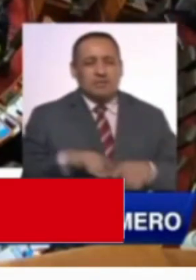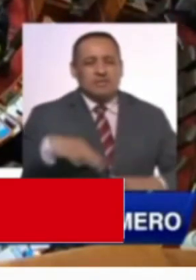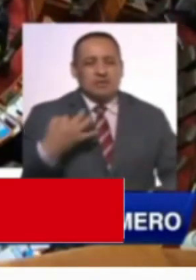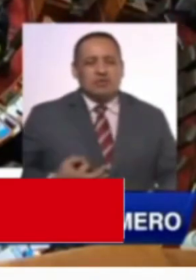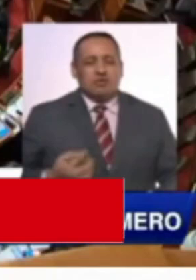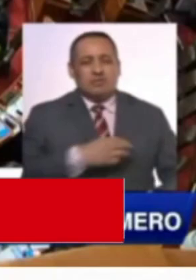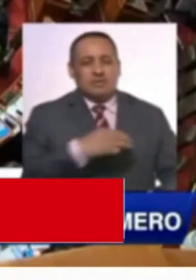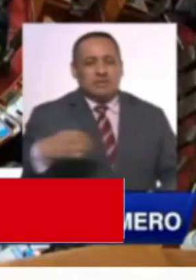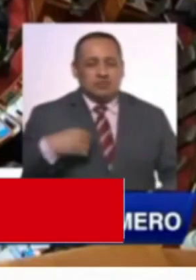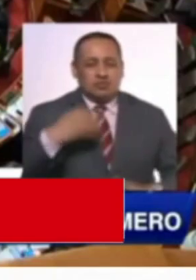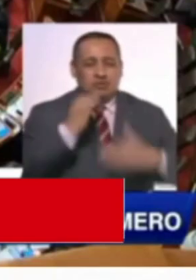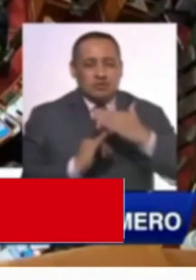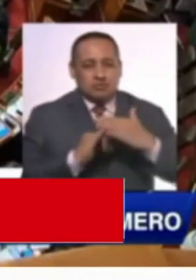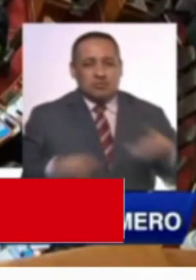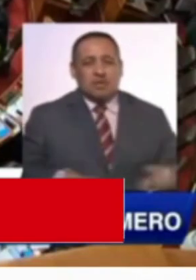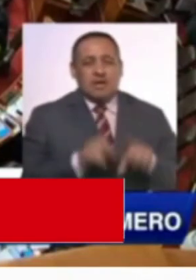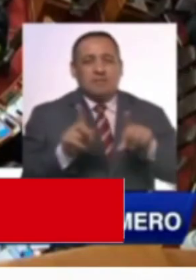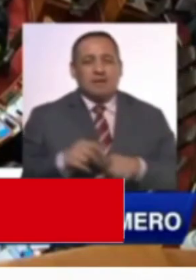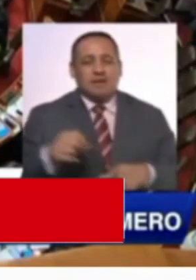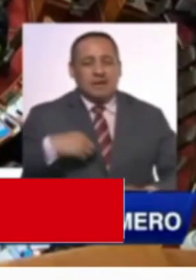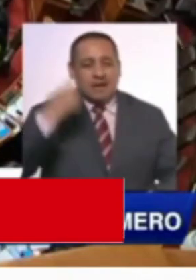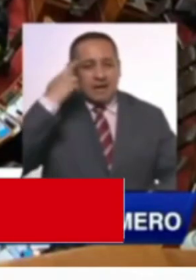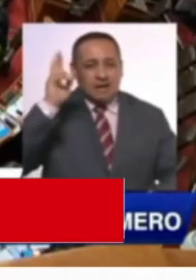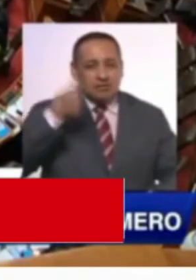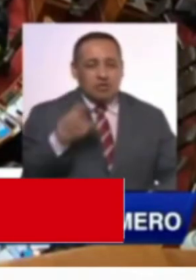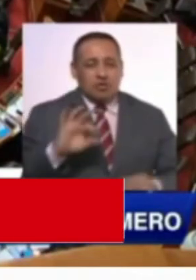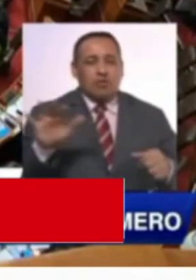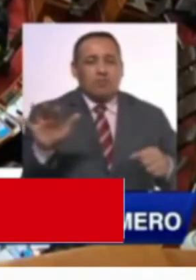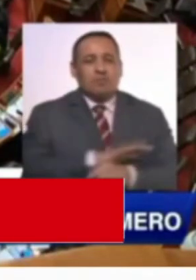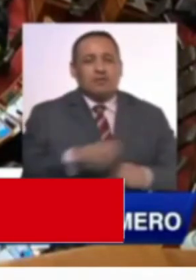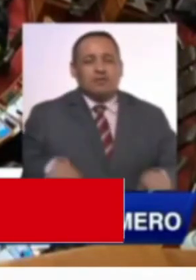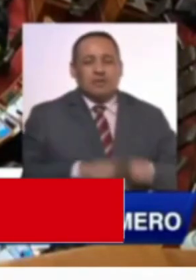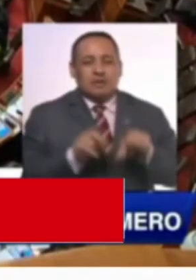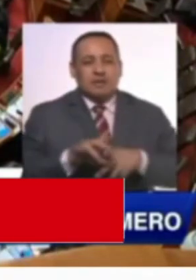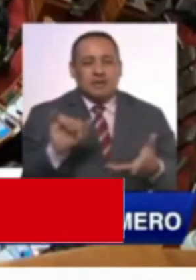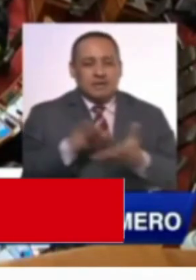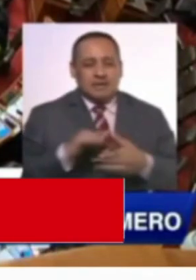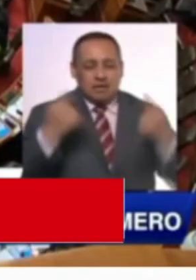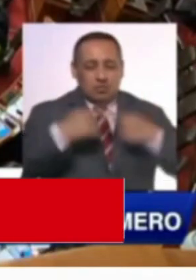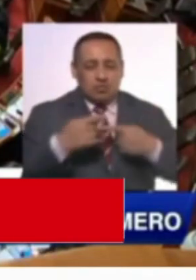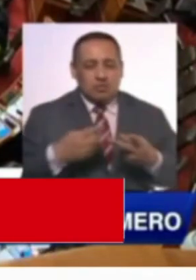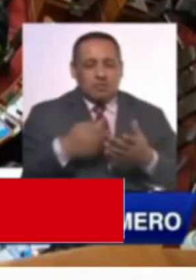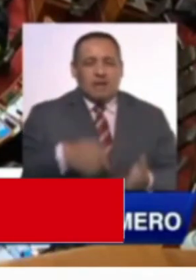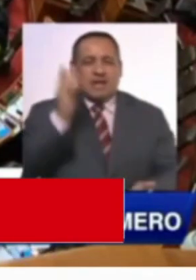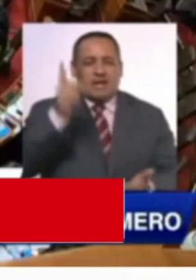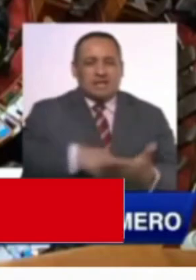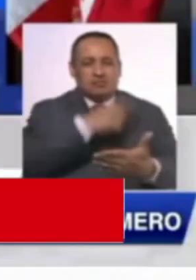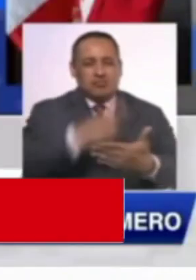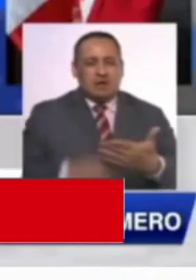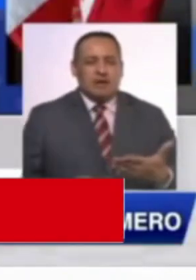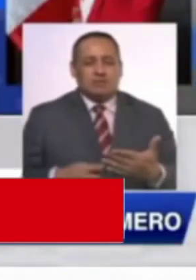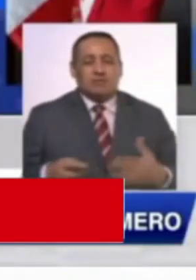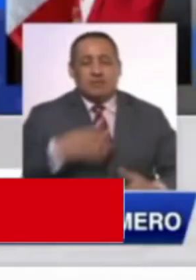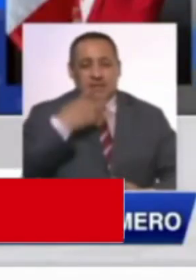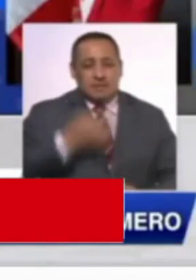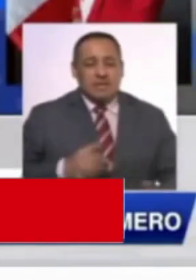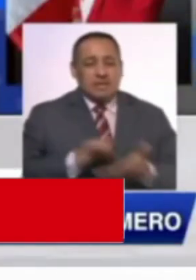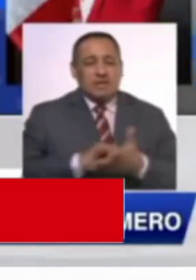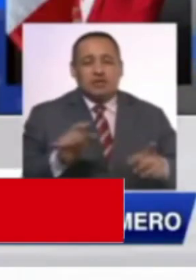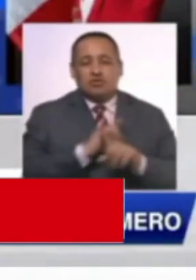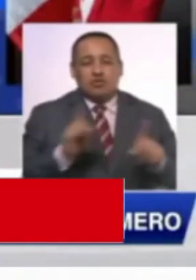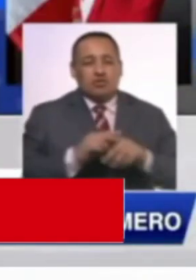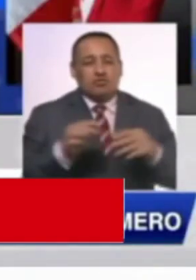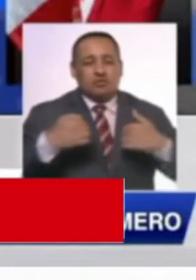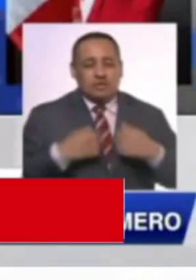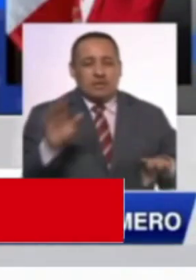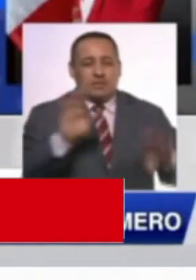ministro del interior es razón suficiente para poder censurarlo obviamente Si no contara